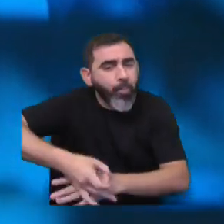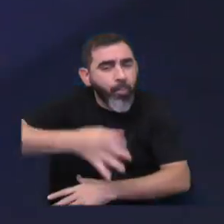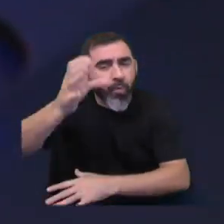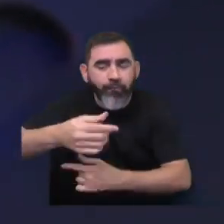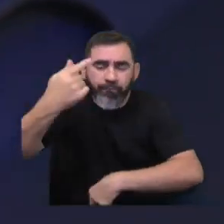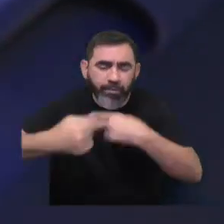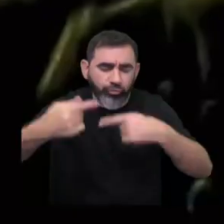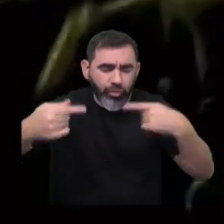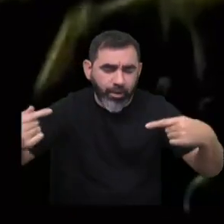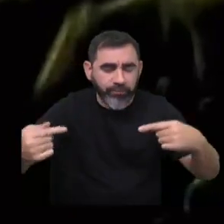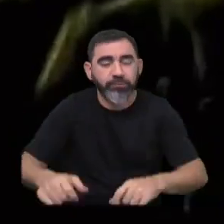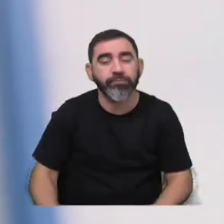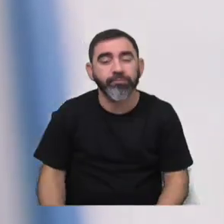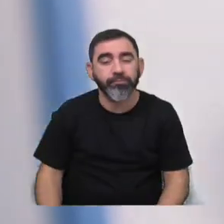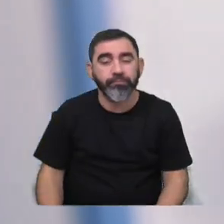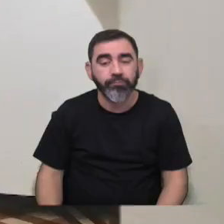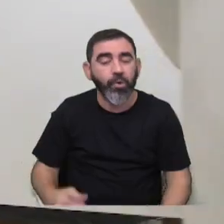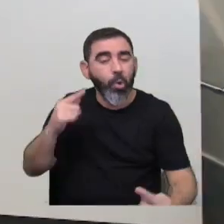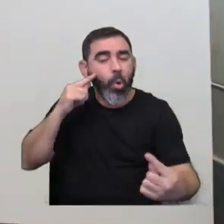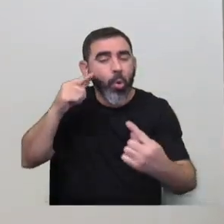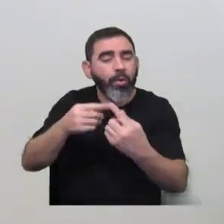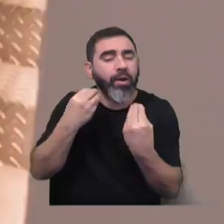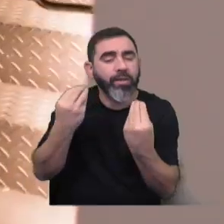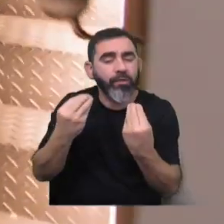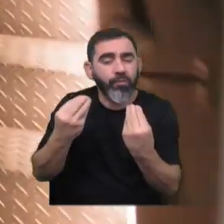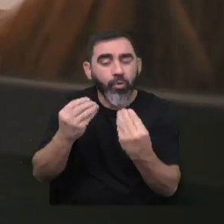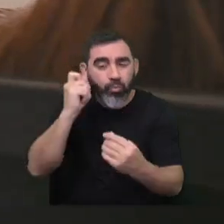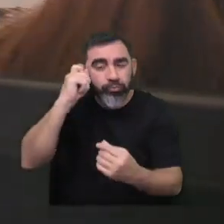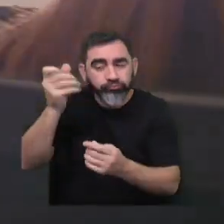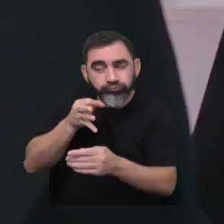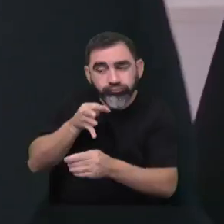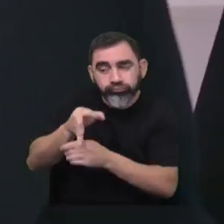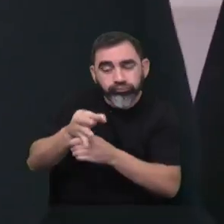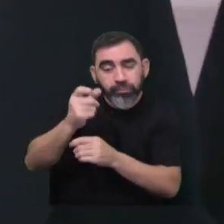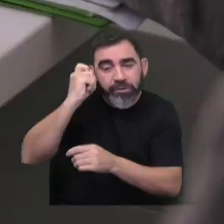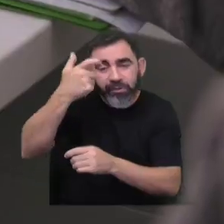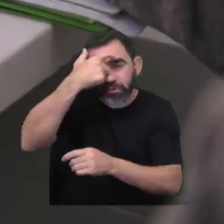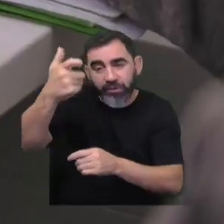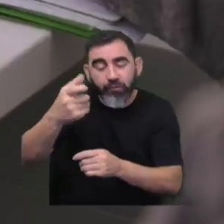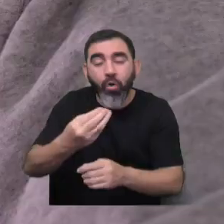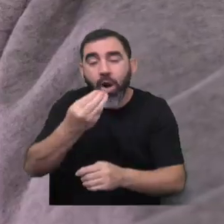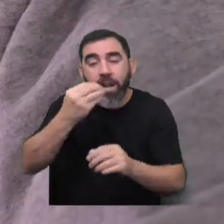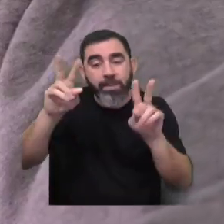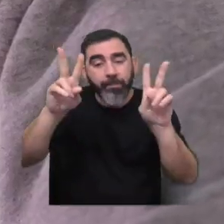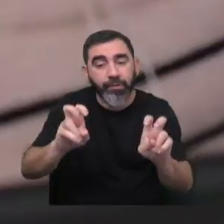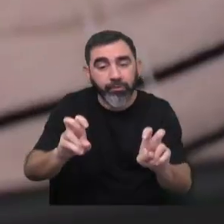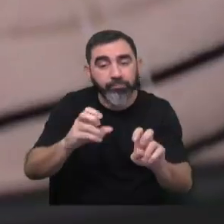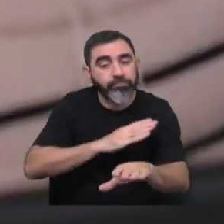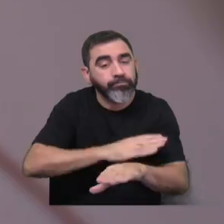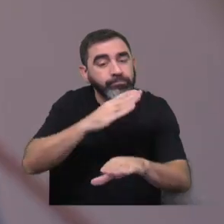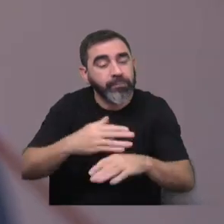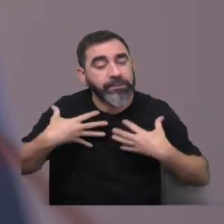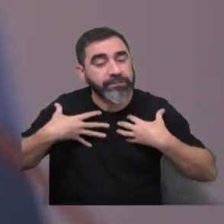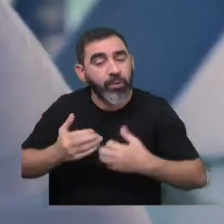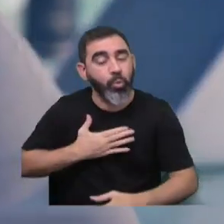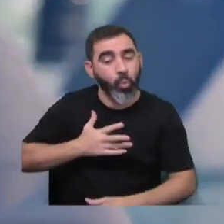diferentes disciplinas. Su objetivo es generar conocimiento científico en el área de los alimentos y su impacto en la salud